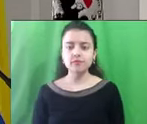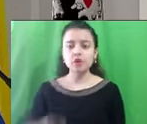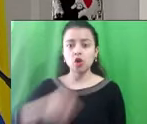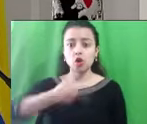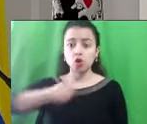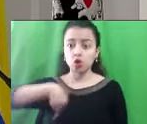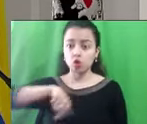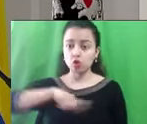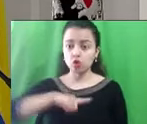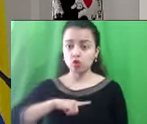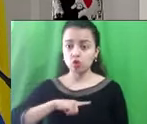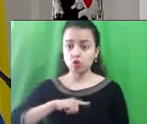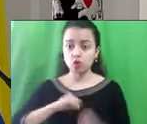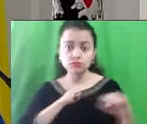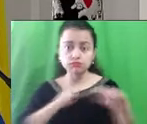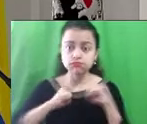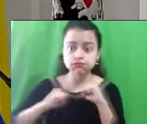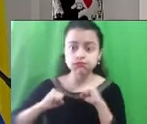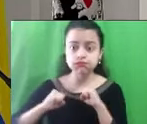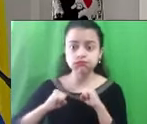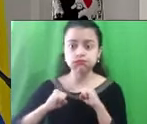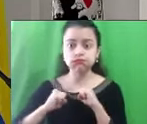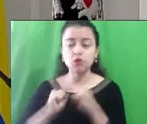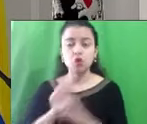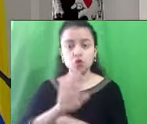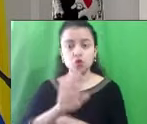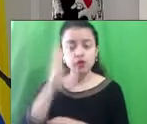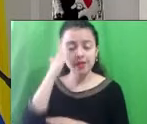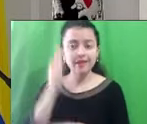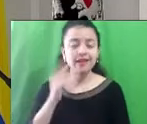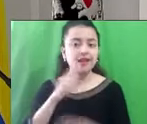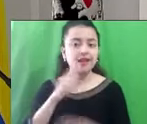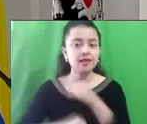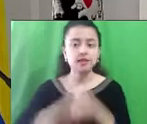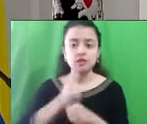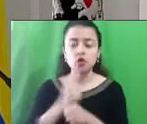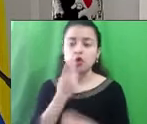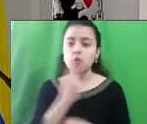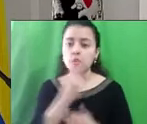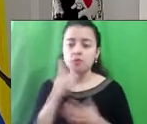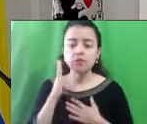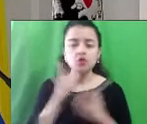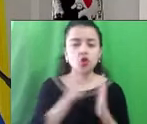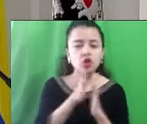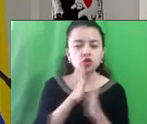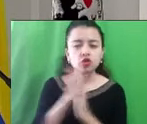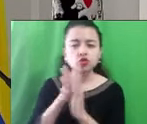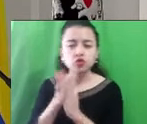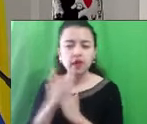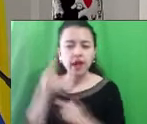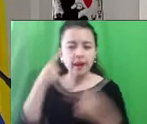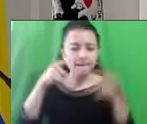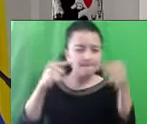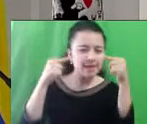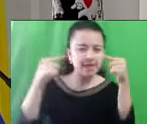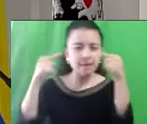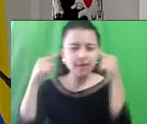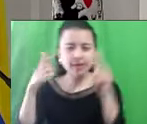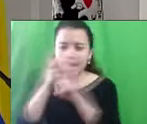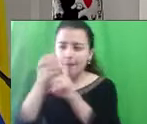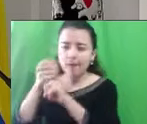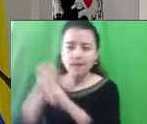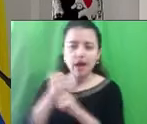que debemos hacer hacia la comunidad, contarles los avances, los logros y todo el trabajo que se ha realizado año